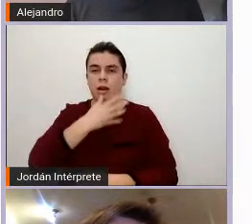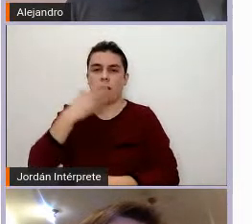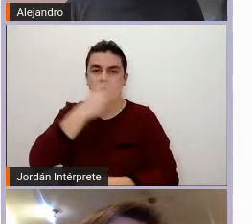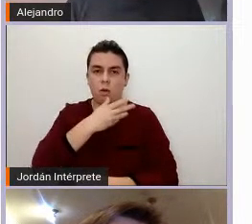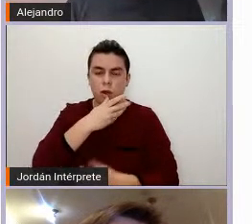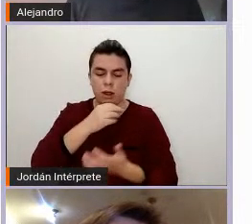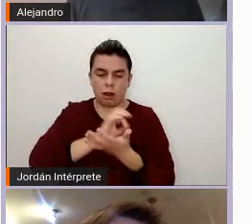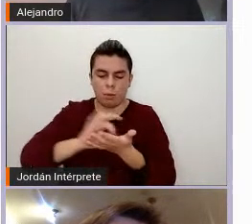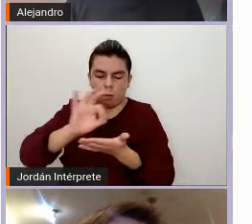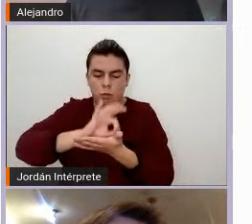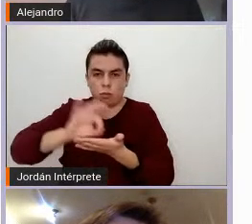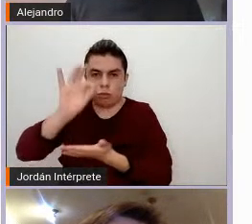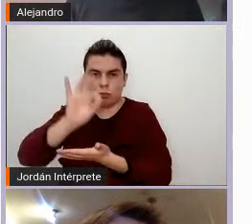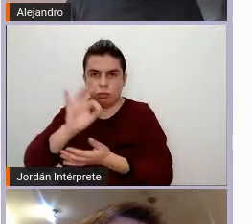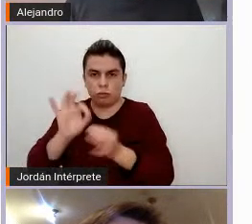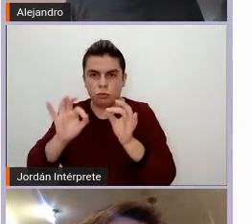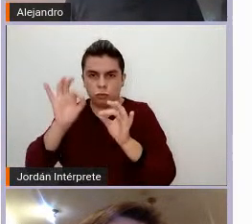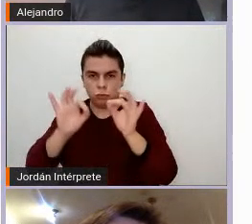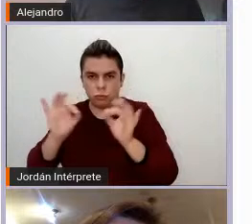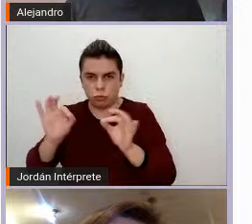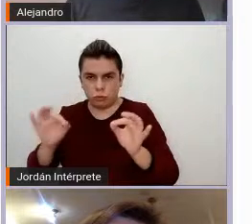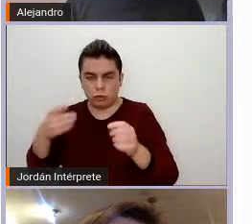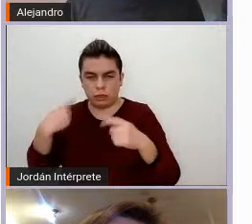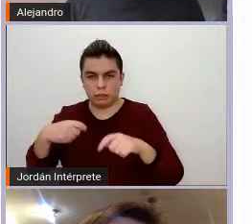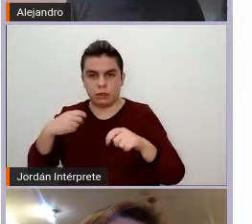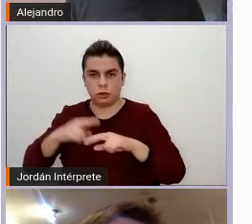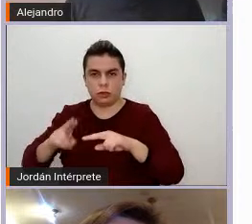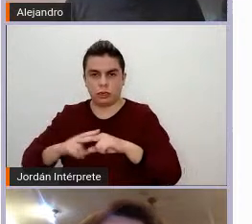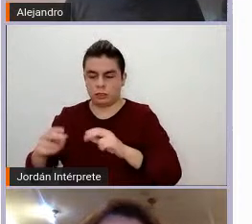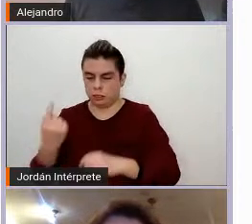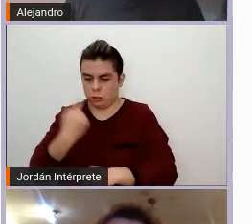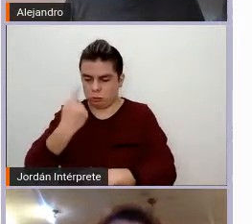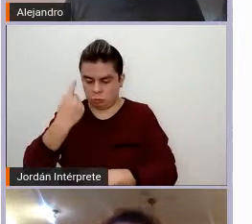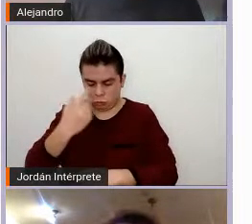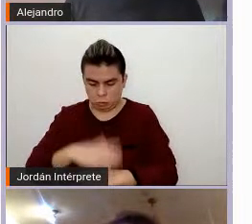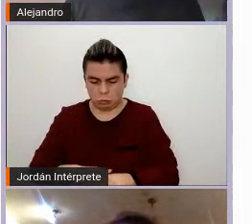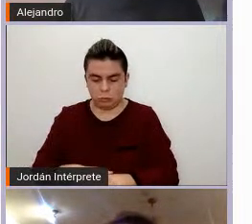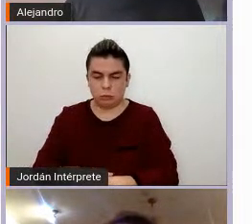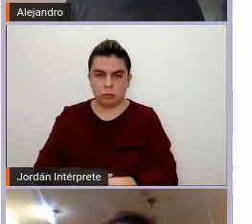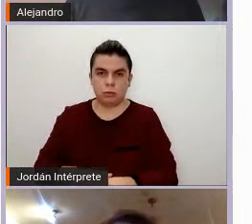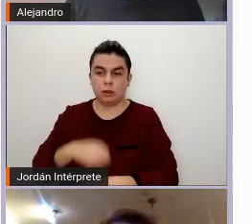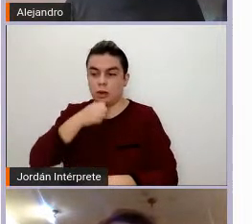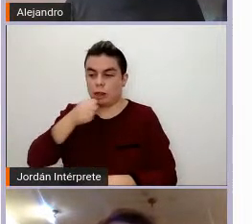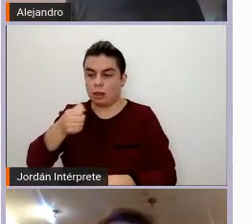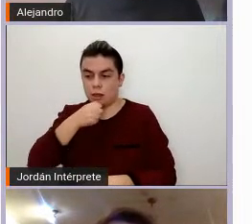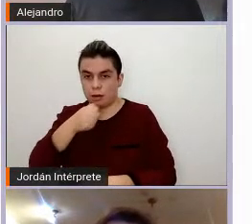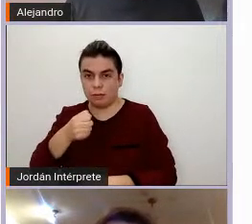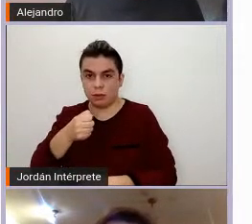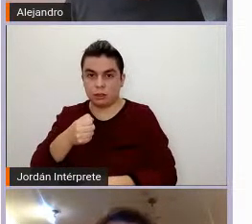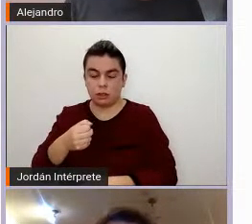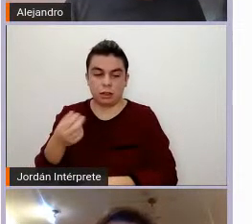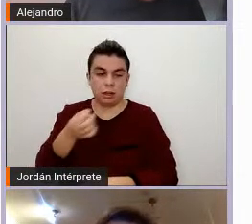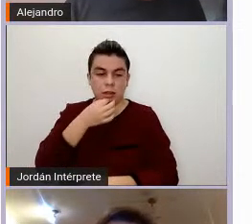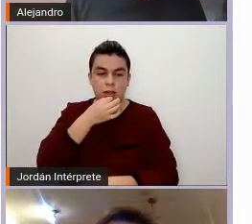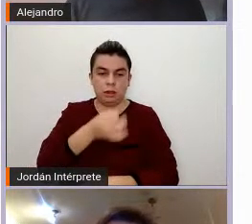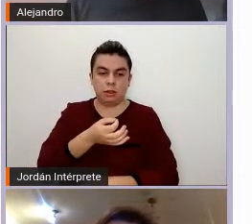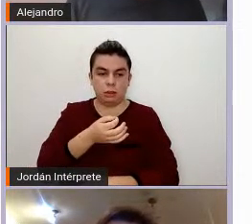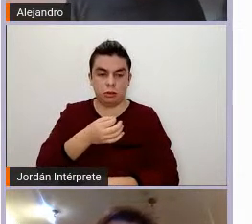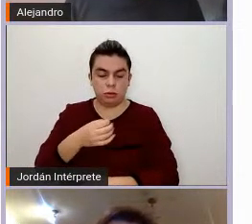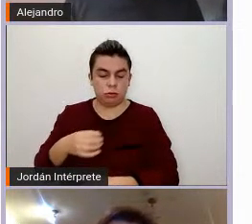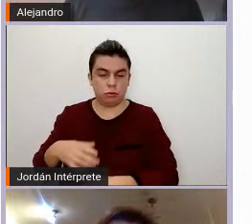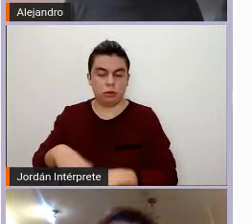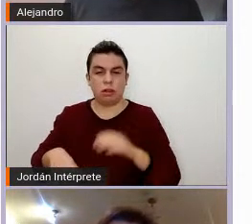cambio desarrollar el propio. En una entrevista, Violeta explica que, abro comillas, a